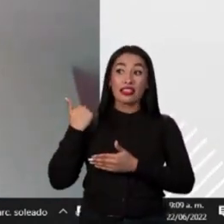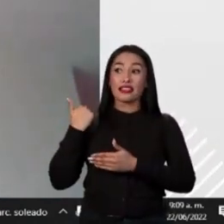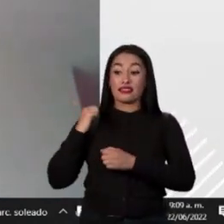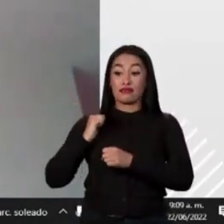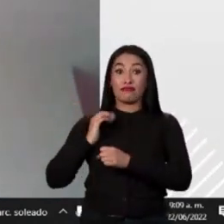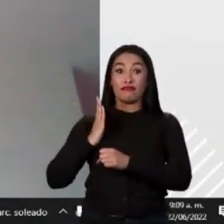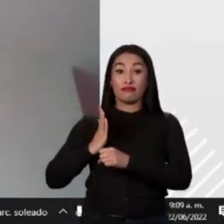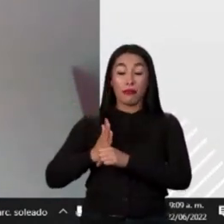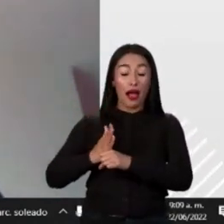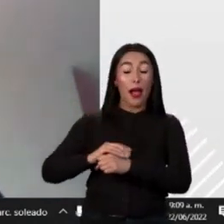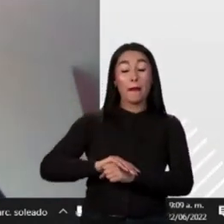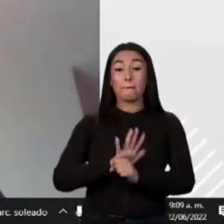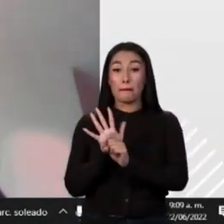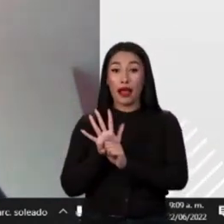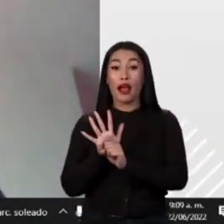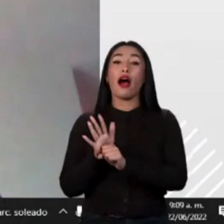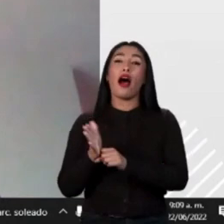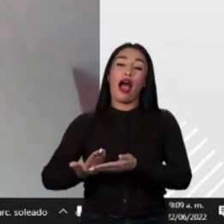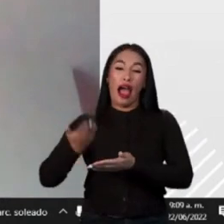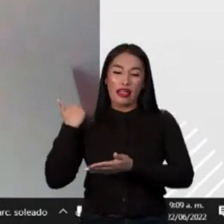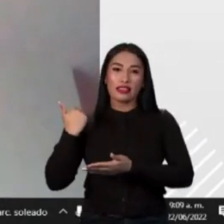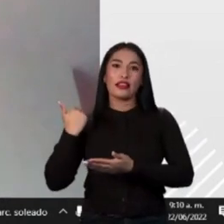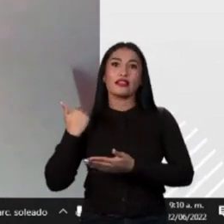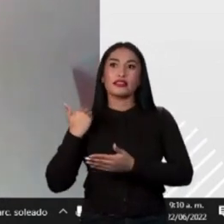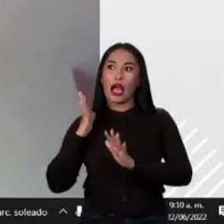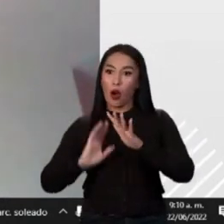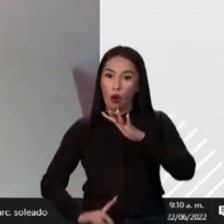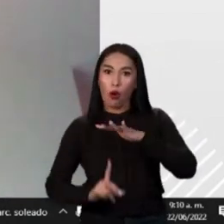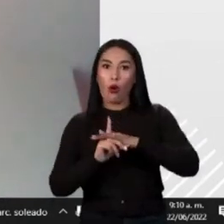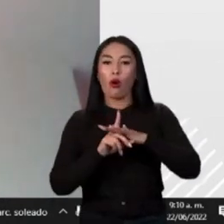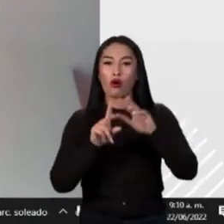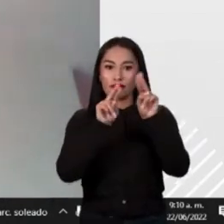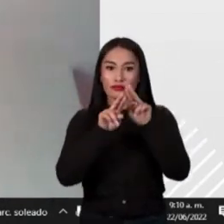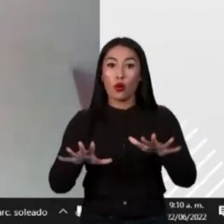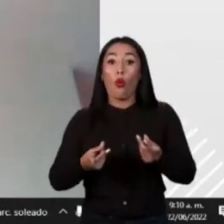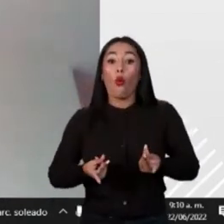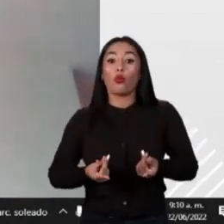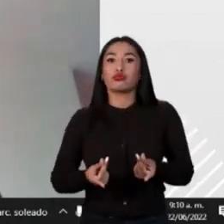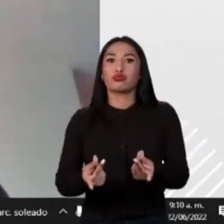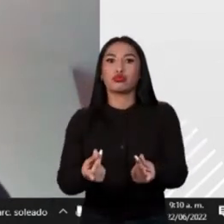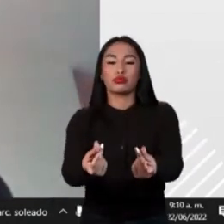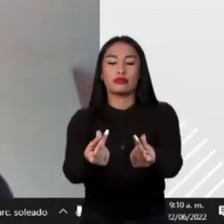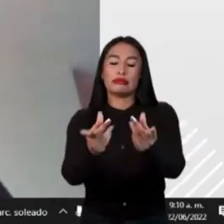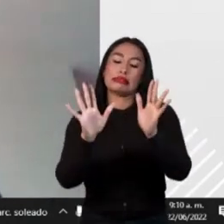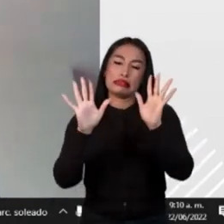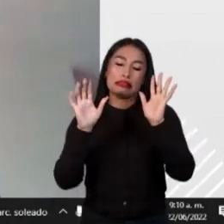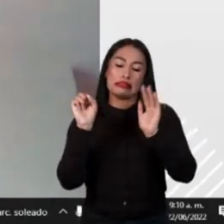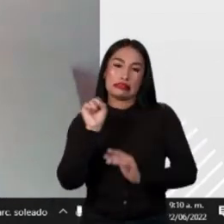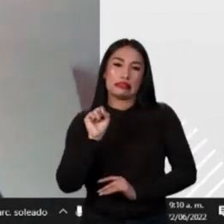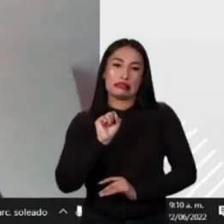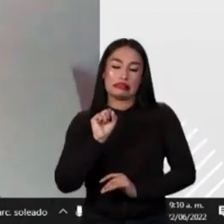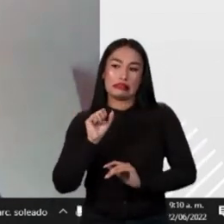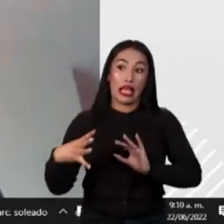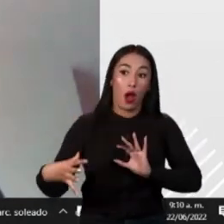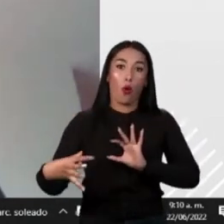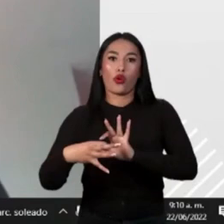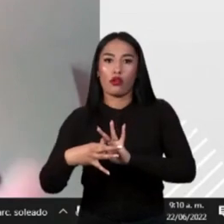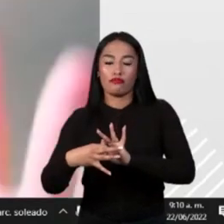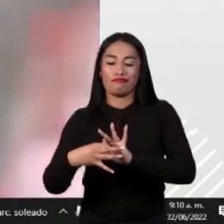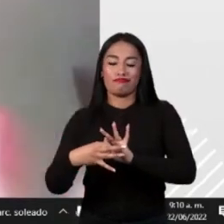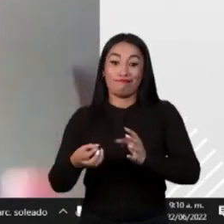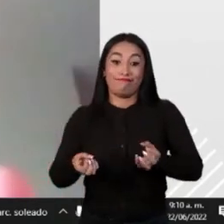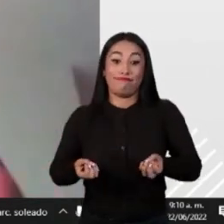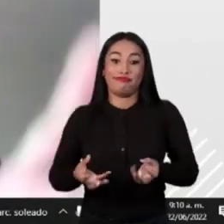y quizás con la irrupción de Internet se aceleraron, pero la verdad es que hay cambios mucho más estructurales, más de fondo.